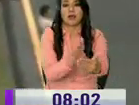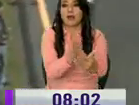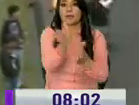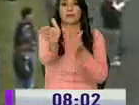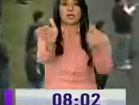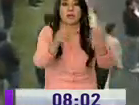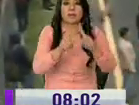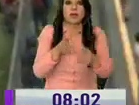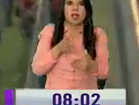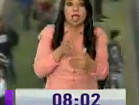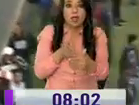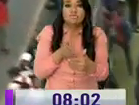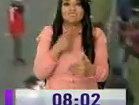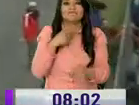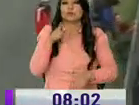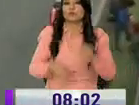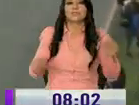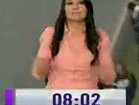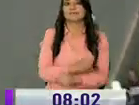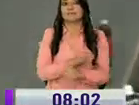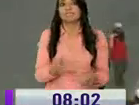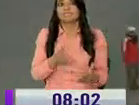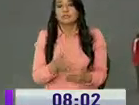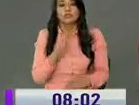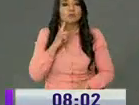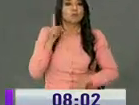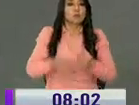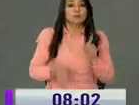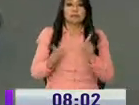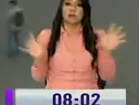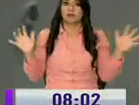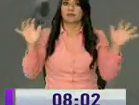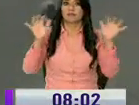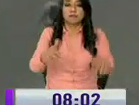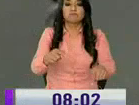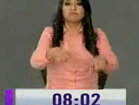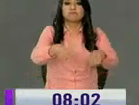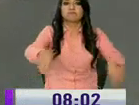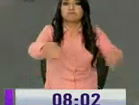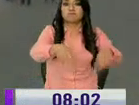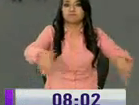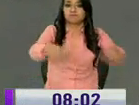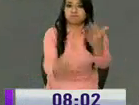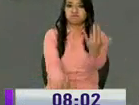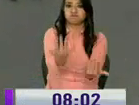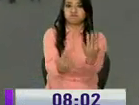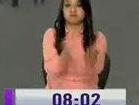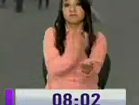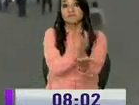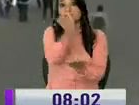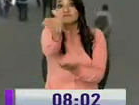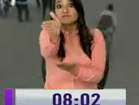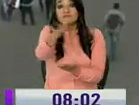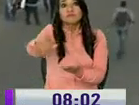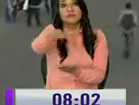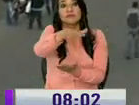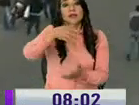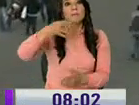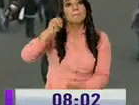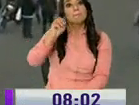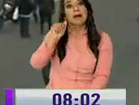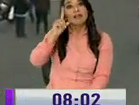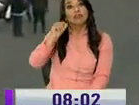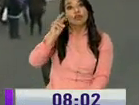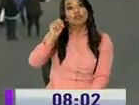embargo, hace poquitos minutos los manifestantes se han movilizado también por el desvío que daba hacia la avenida Maldonado, y